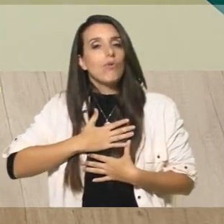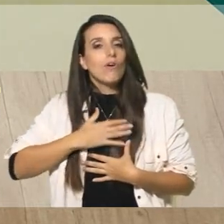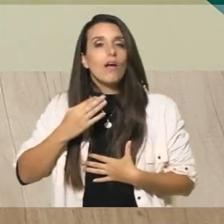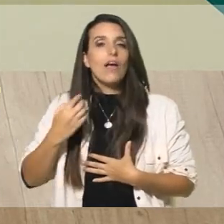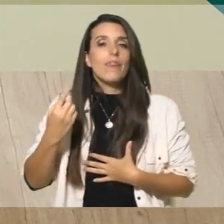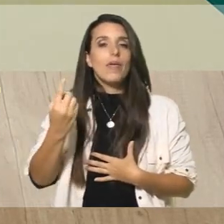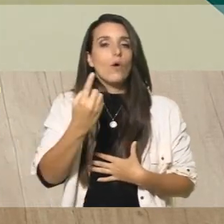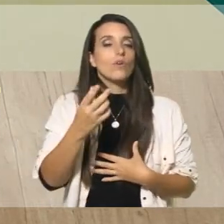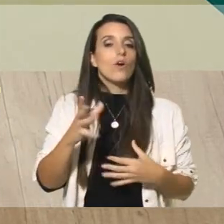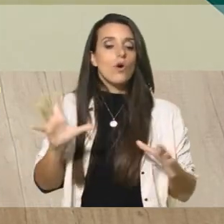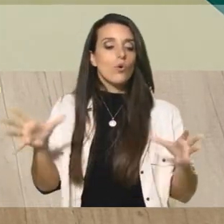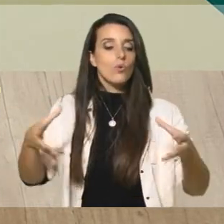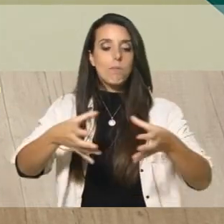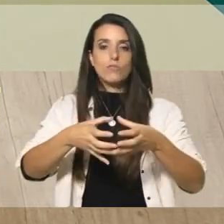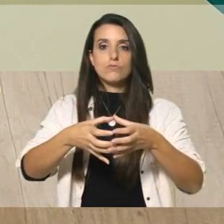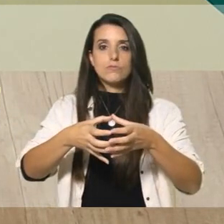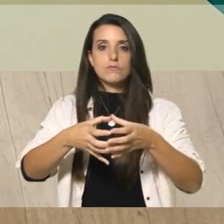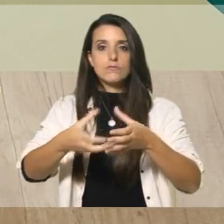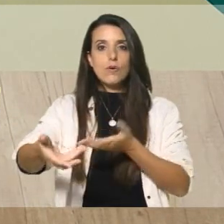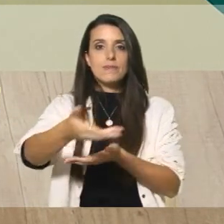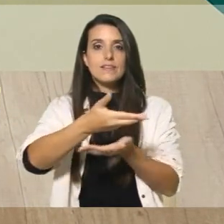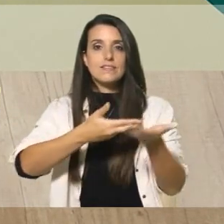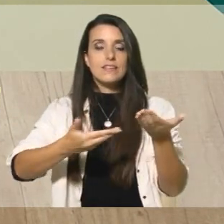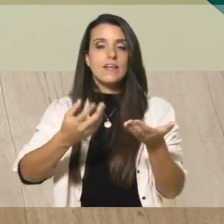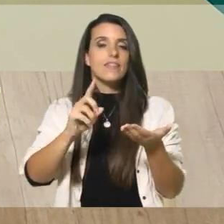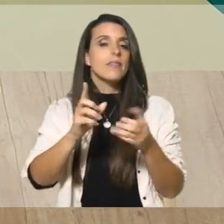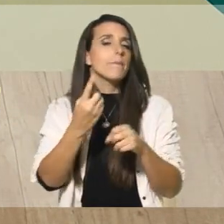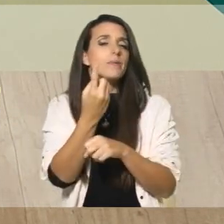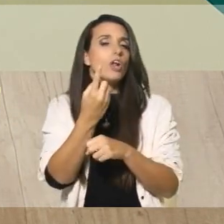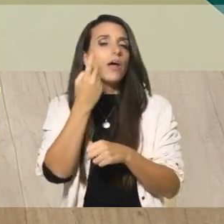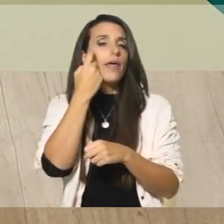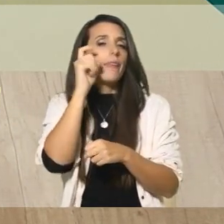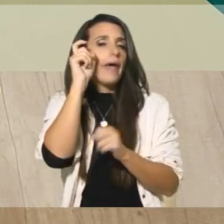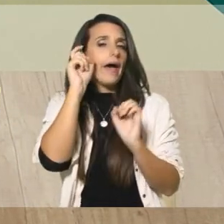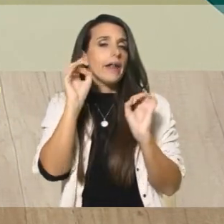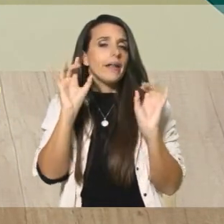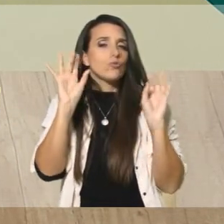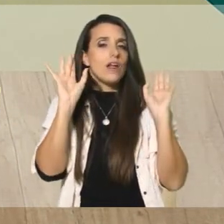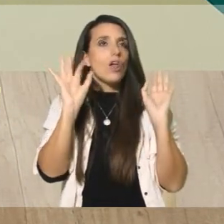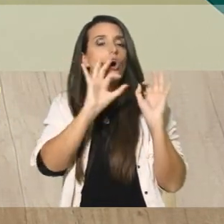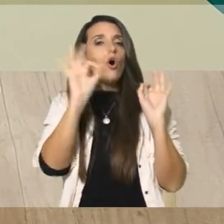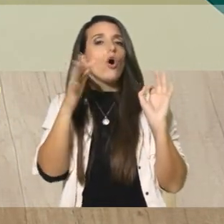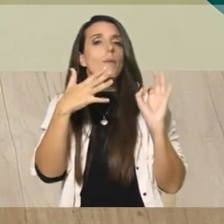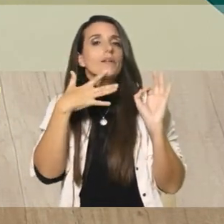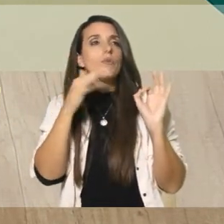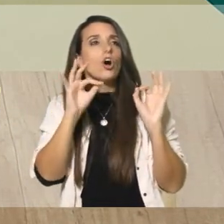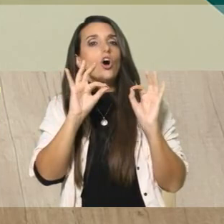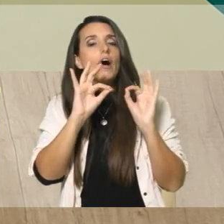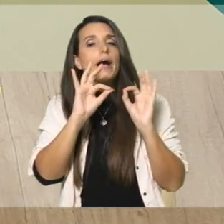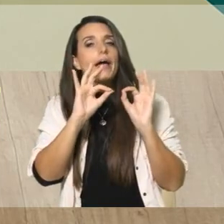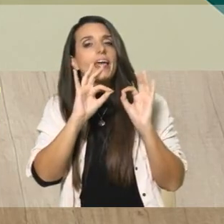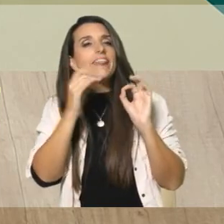trabajamos en colectivo desde la improvisación, desde una consigna y desde